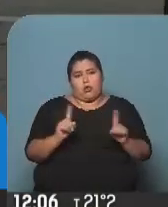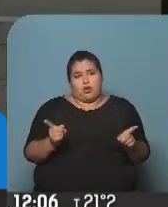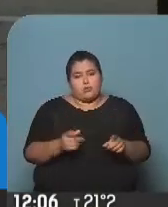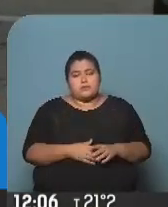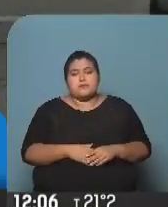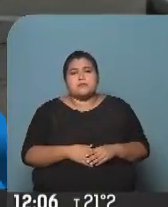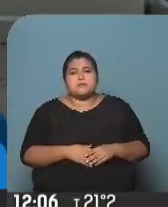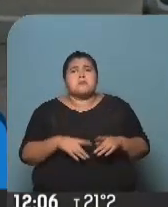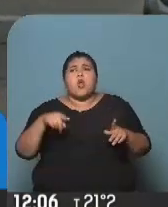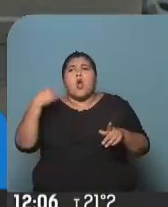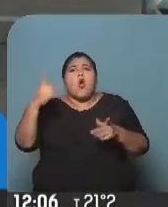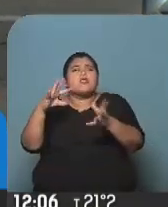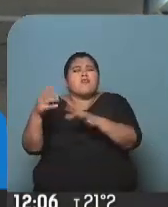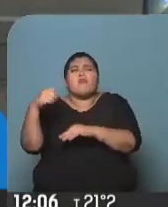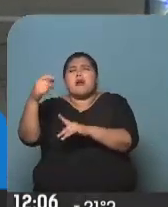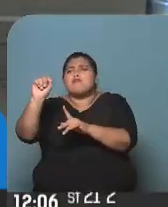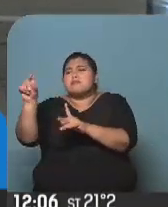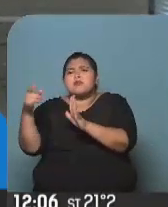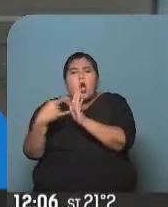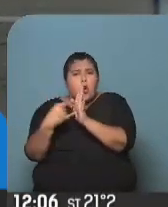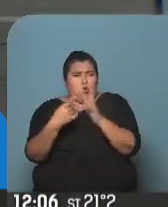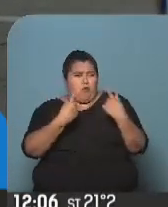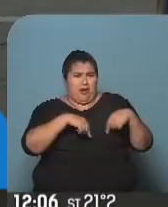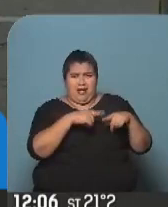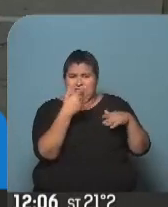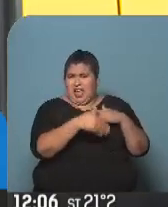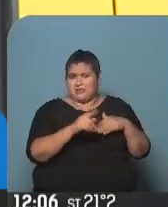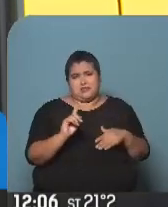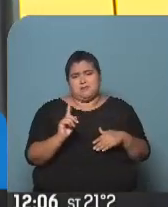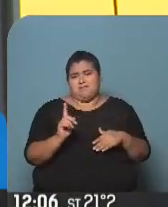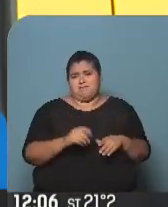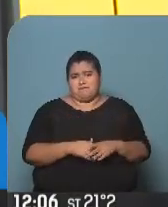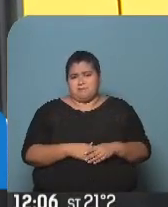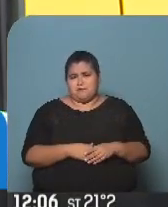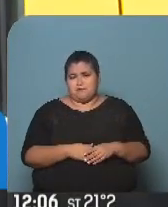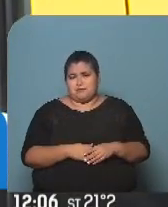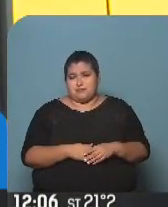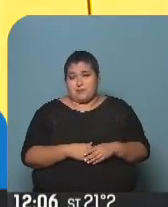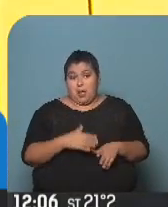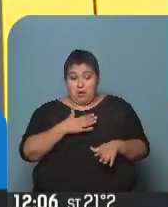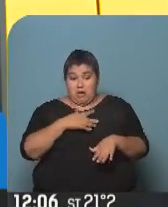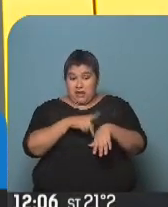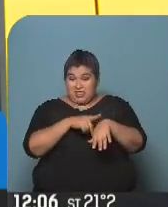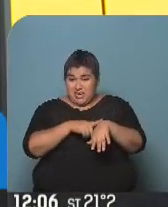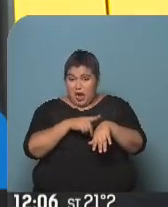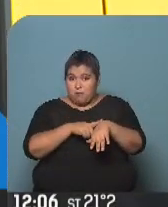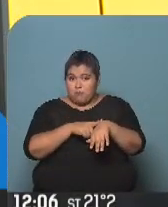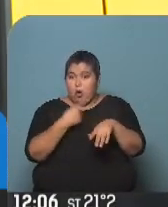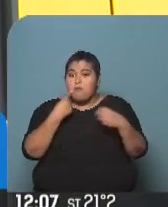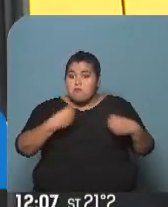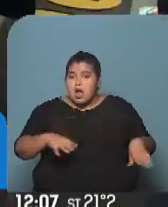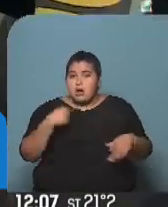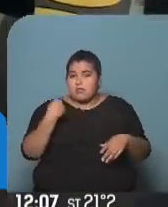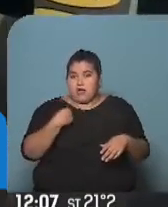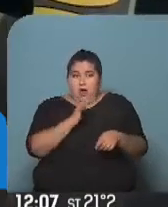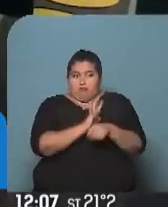Puede funcionar en otra cosa, en Uber, lo que sea, pero no, nosotros no. Tengo entendido que el tiempo perdido no está computarizado en el ticket y eso es una pérdida